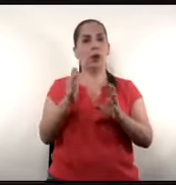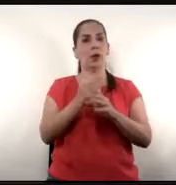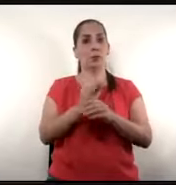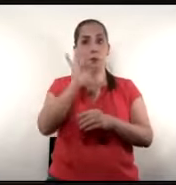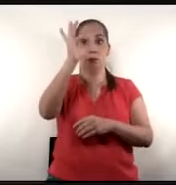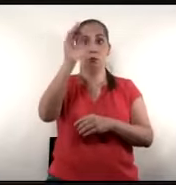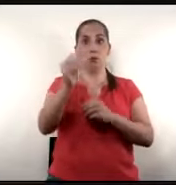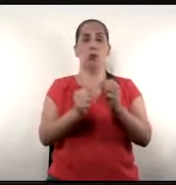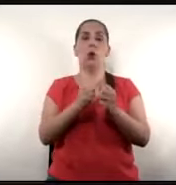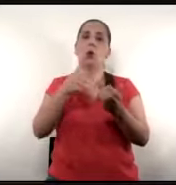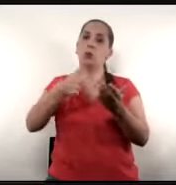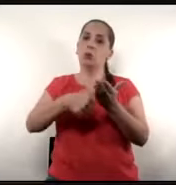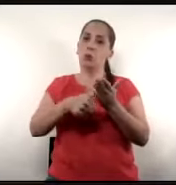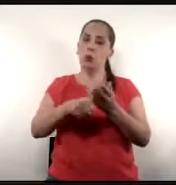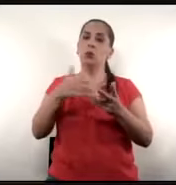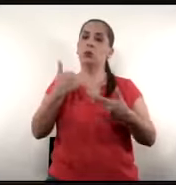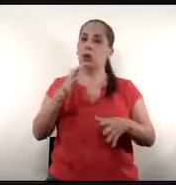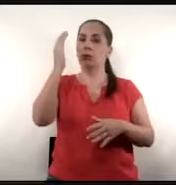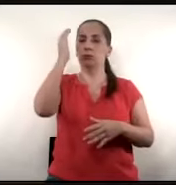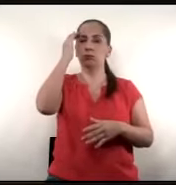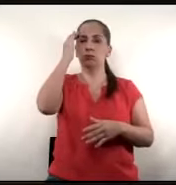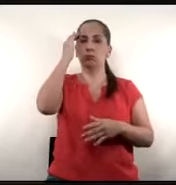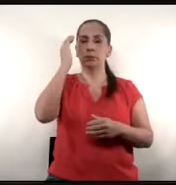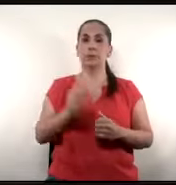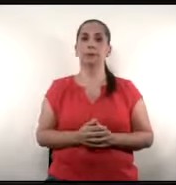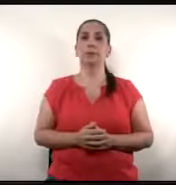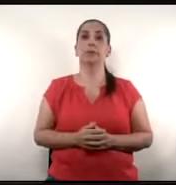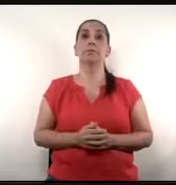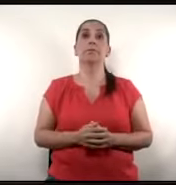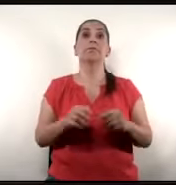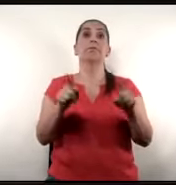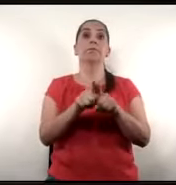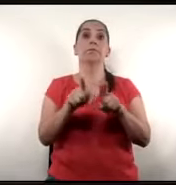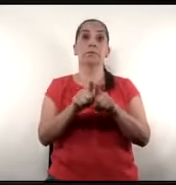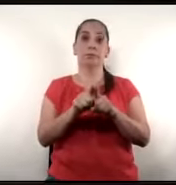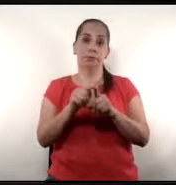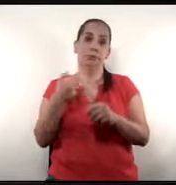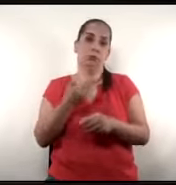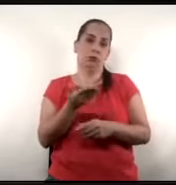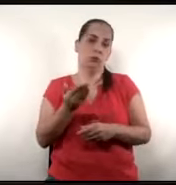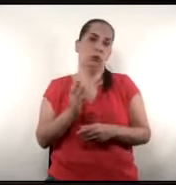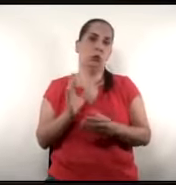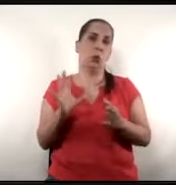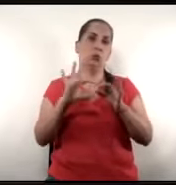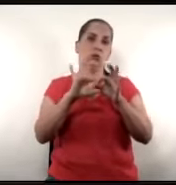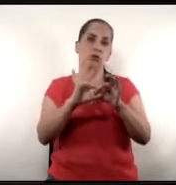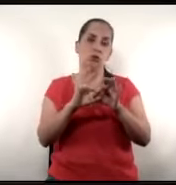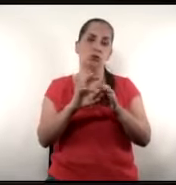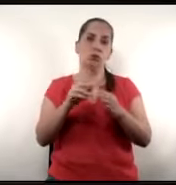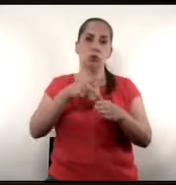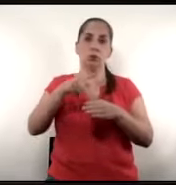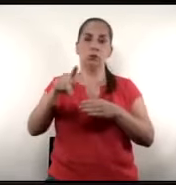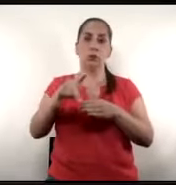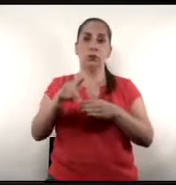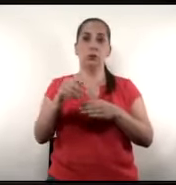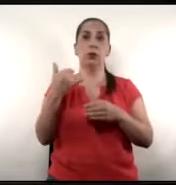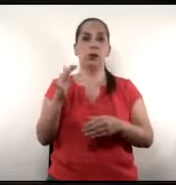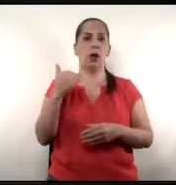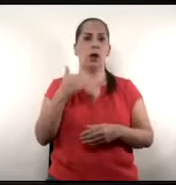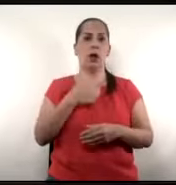próximo año un voto informado. Pero además, como colegio profesional, tenemos el compromiso y